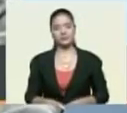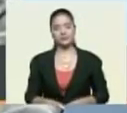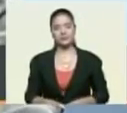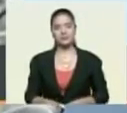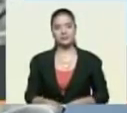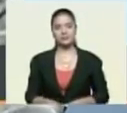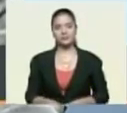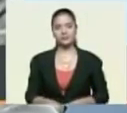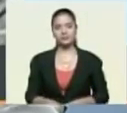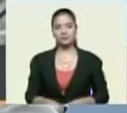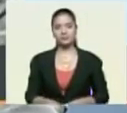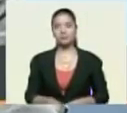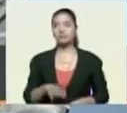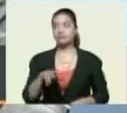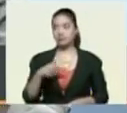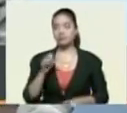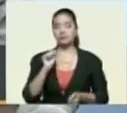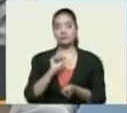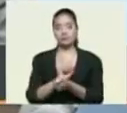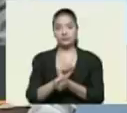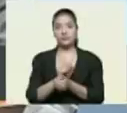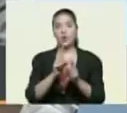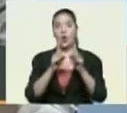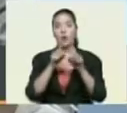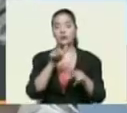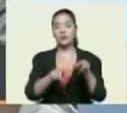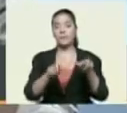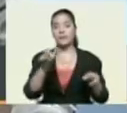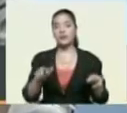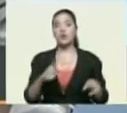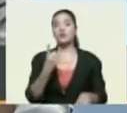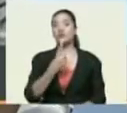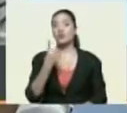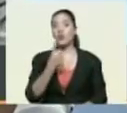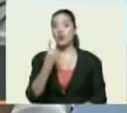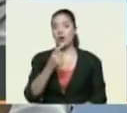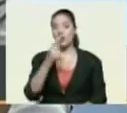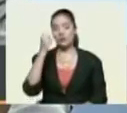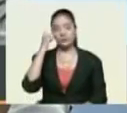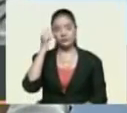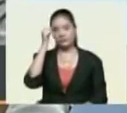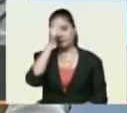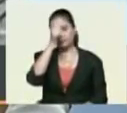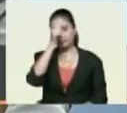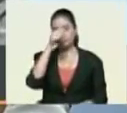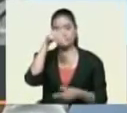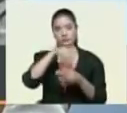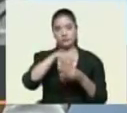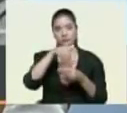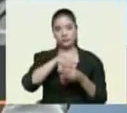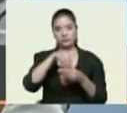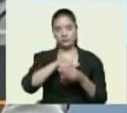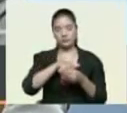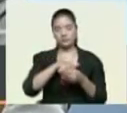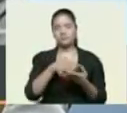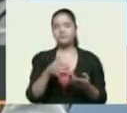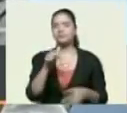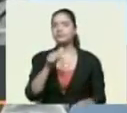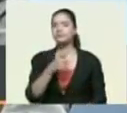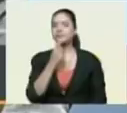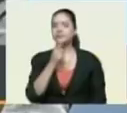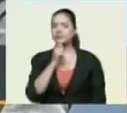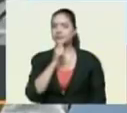que hicieron posible la detención de estas 11 personas solamente en el día de la votación. Estamos